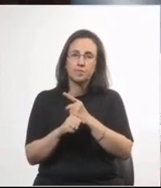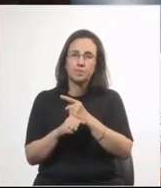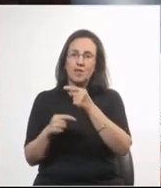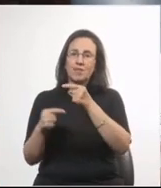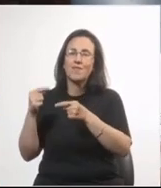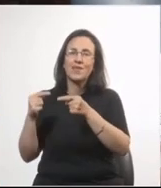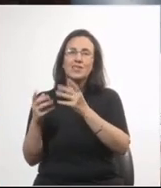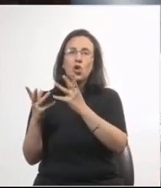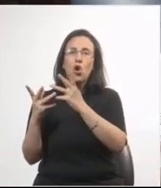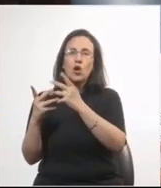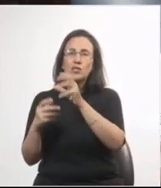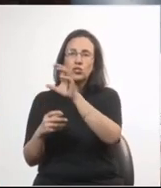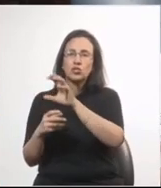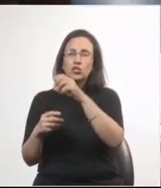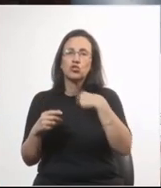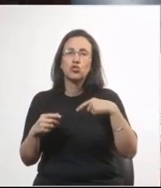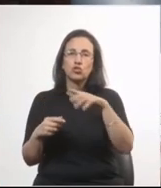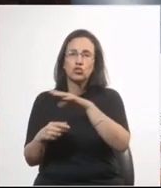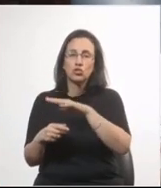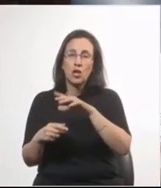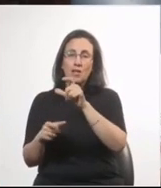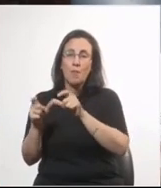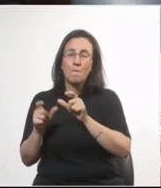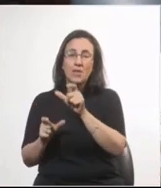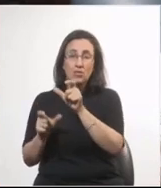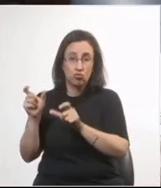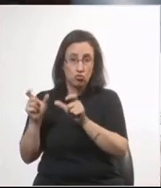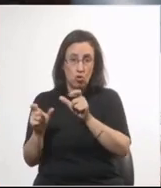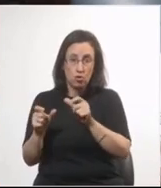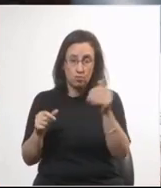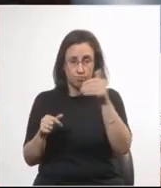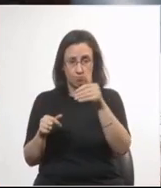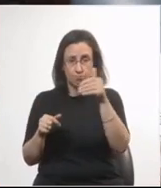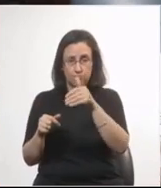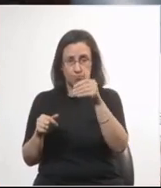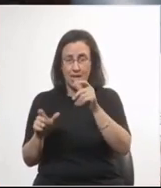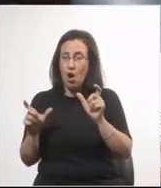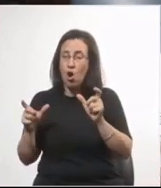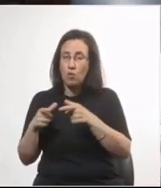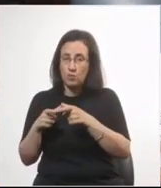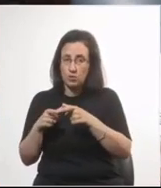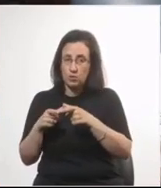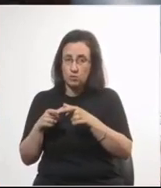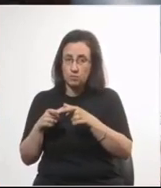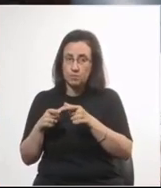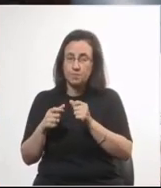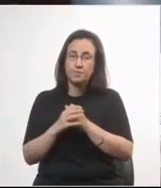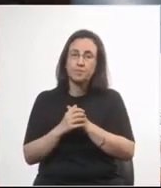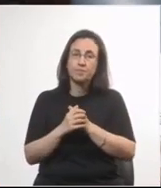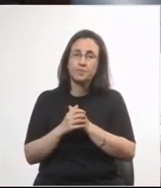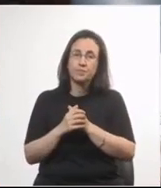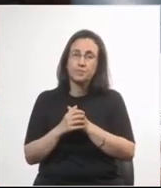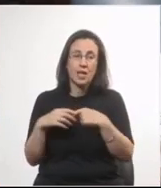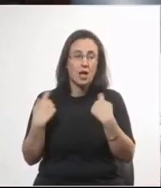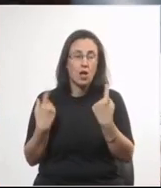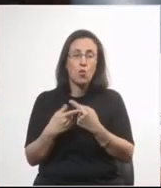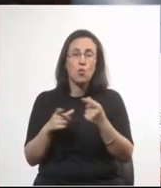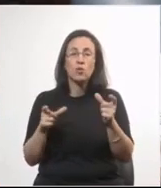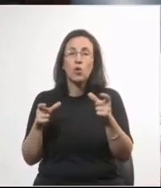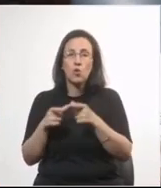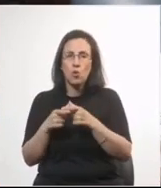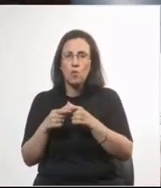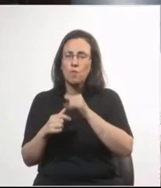diversas organizaciones sociales y personas que se acercaron a la comisión, a nuestra bancada para